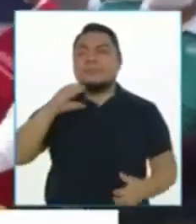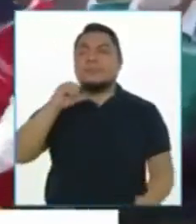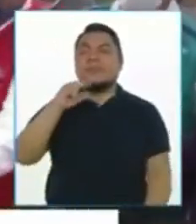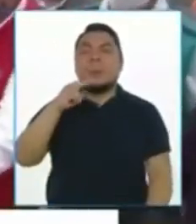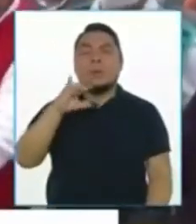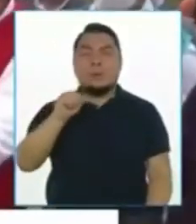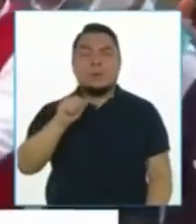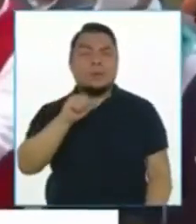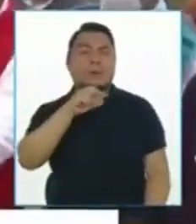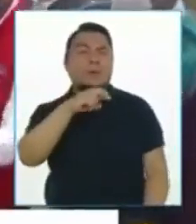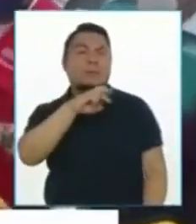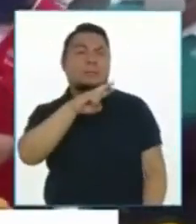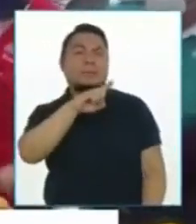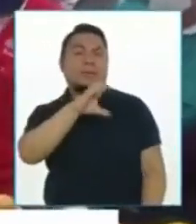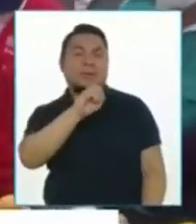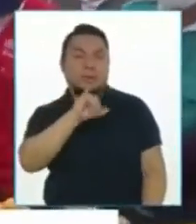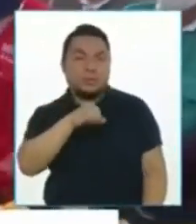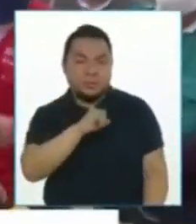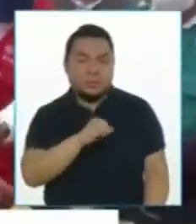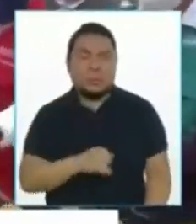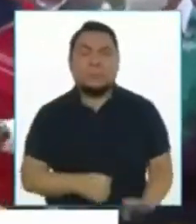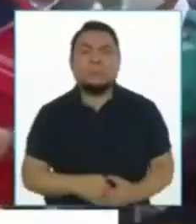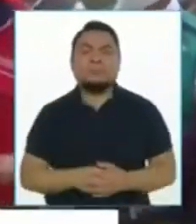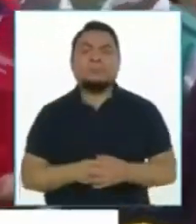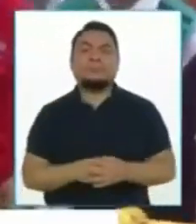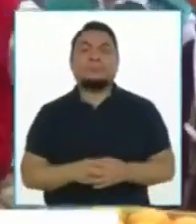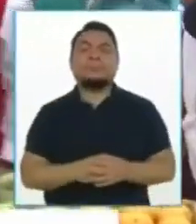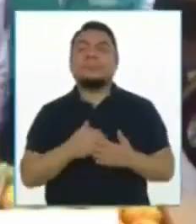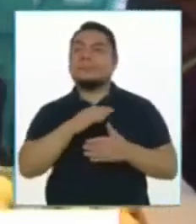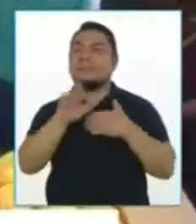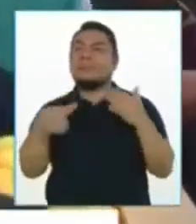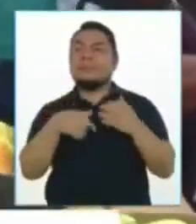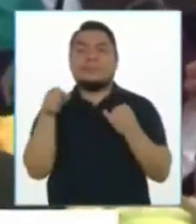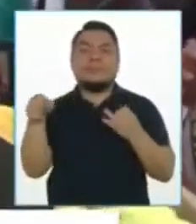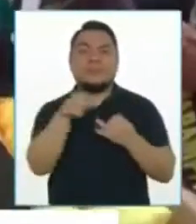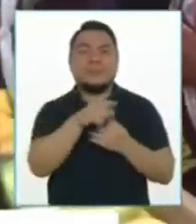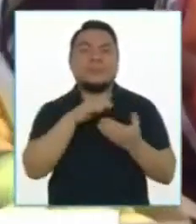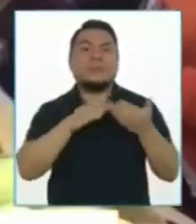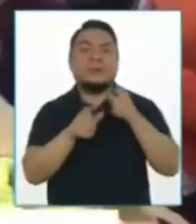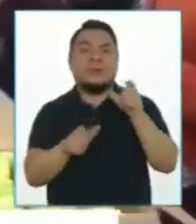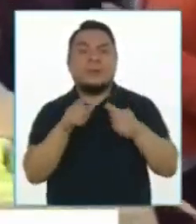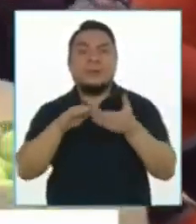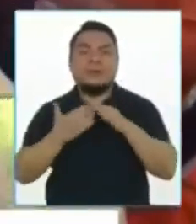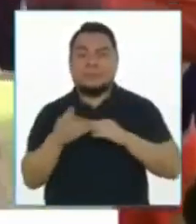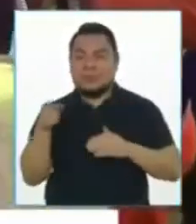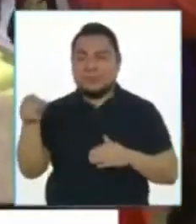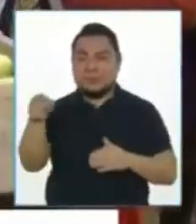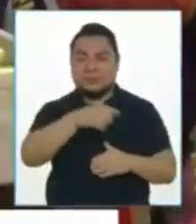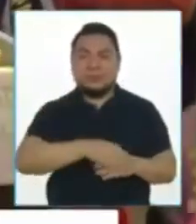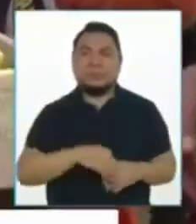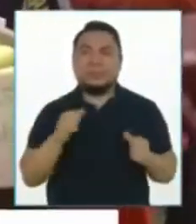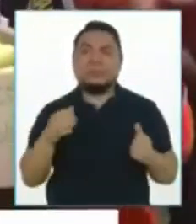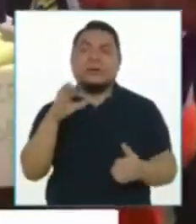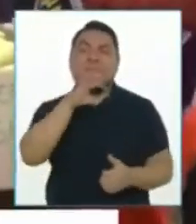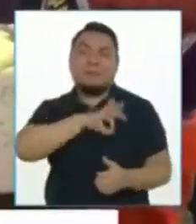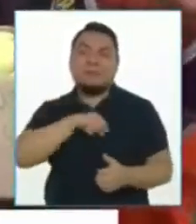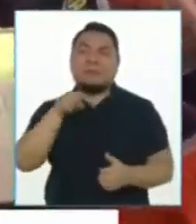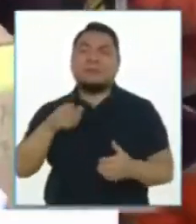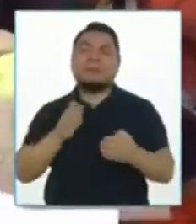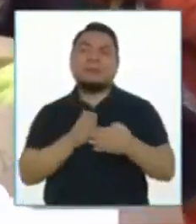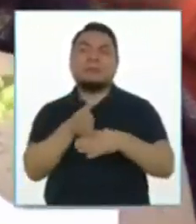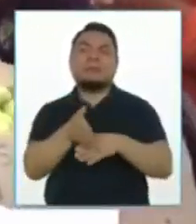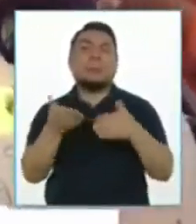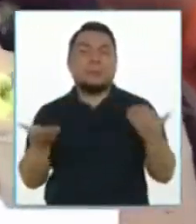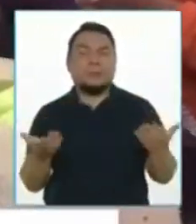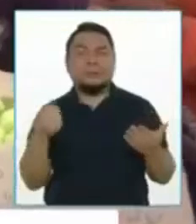Cochaura, Pirloj, Verbenapampa. Todos estos centros poblados se ven favorecidos a